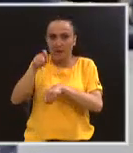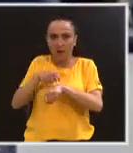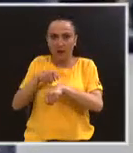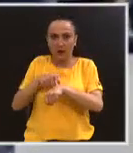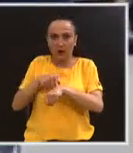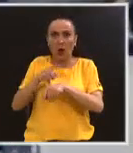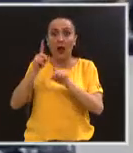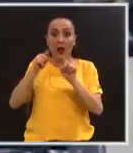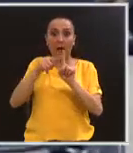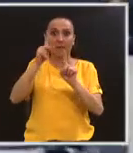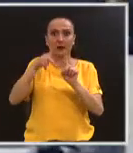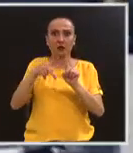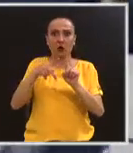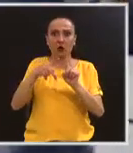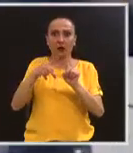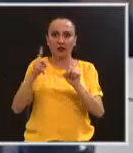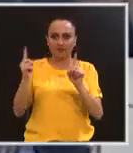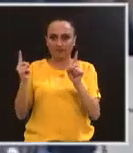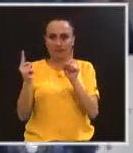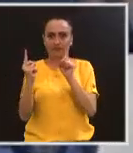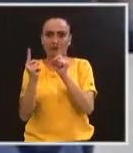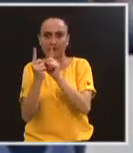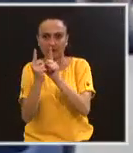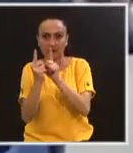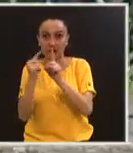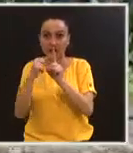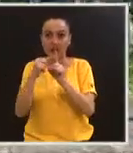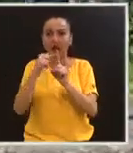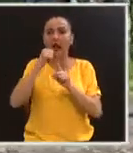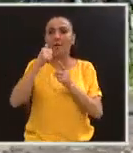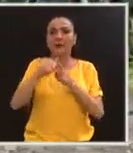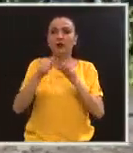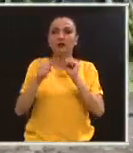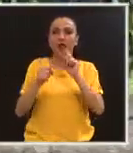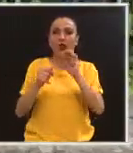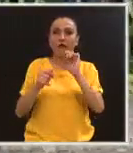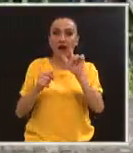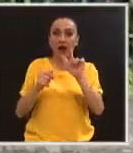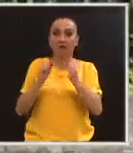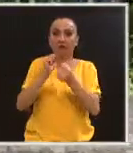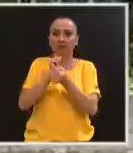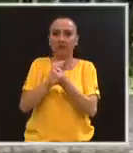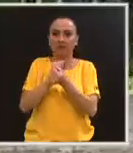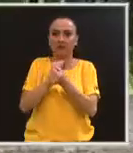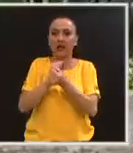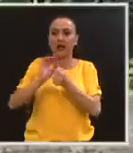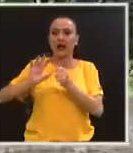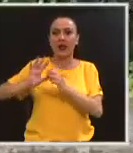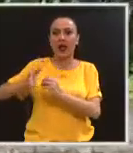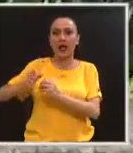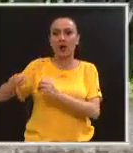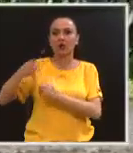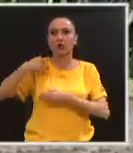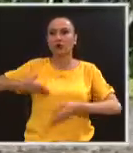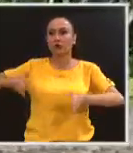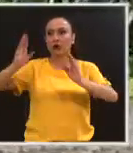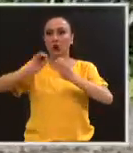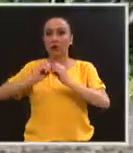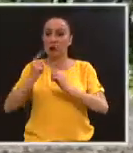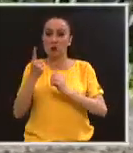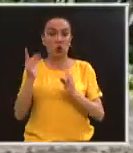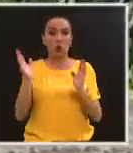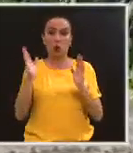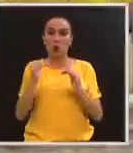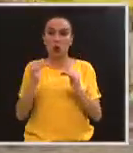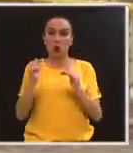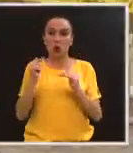que el sospechoso la interceptó el acusado de apellido Sandoval fue detenido a la altura de naranjo sobre la ruta un no había